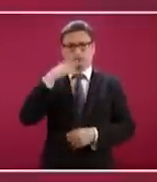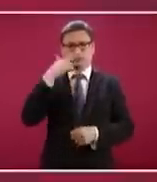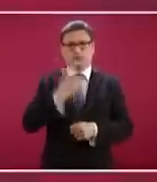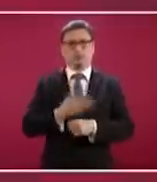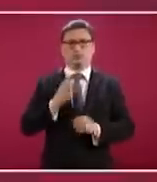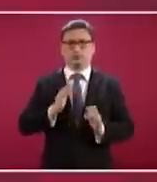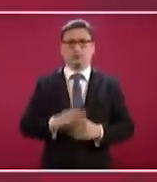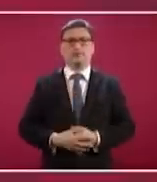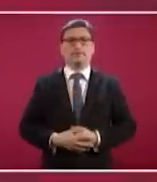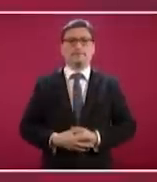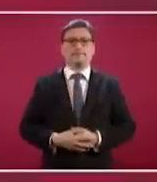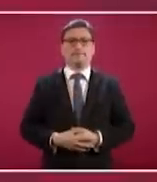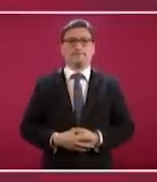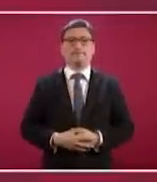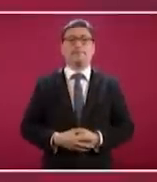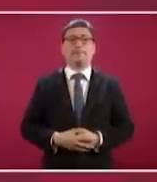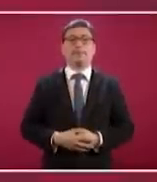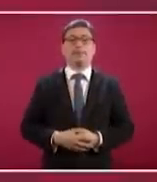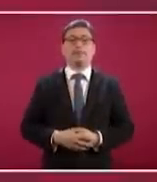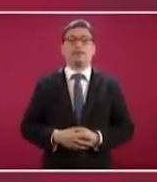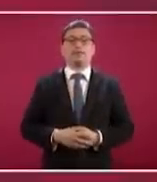responsabilidad. Nada, o sea, más no hay